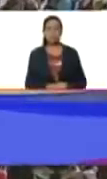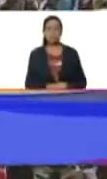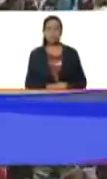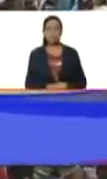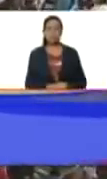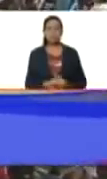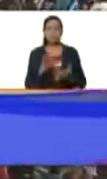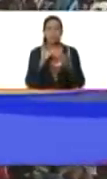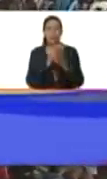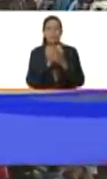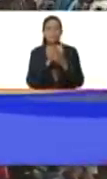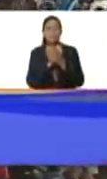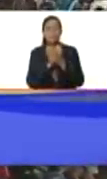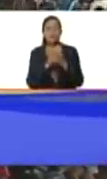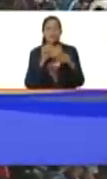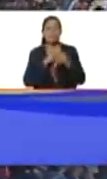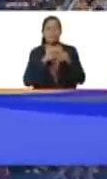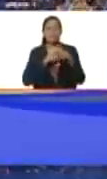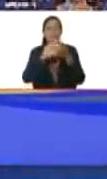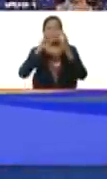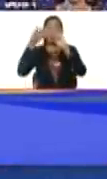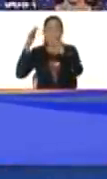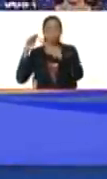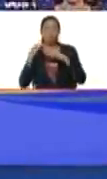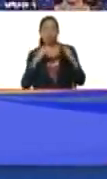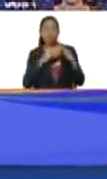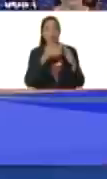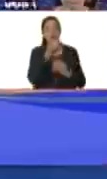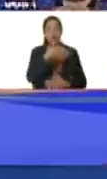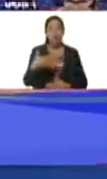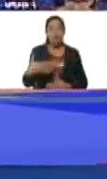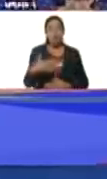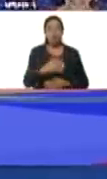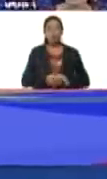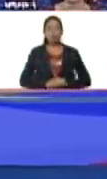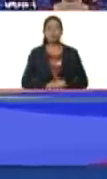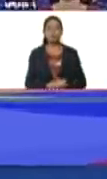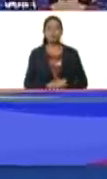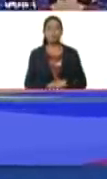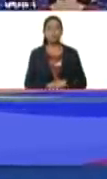Compañera Blanca Ecaut, ministra del Poder Popular